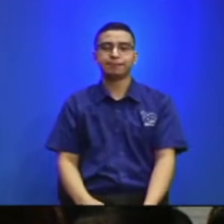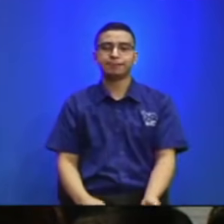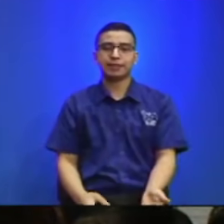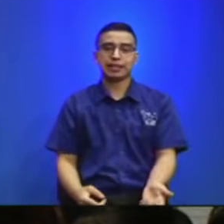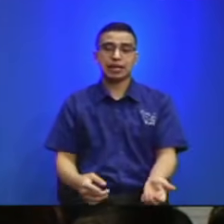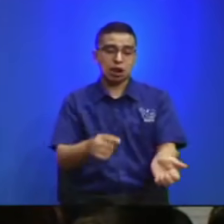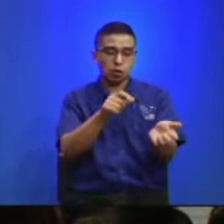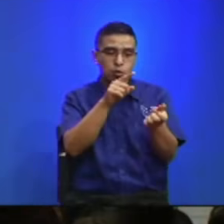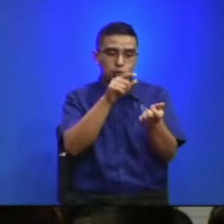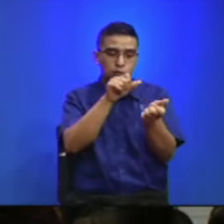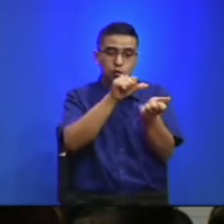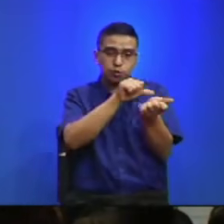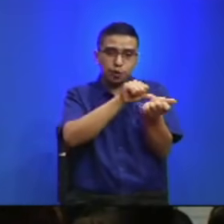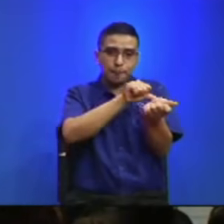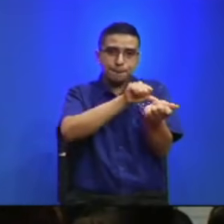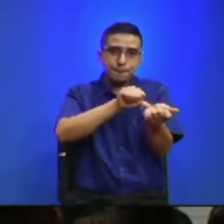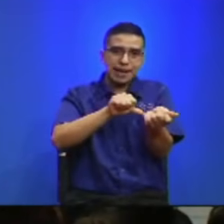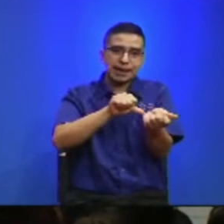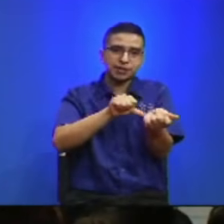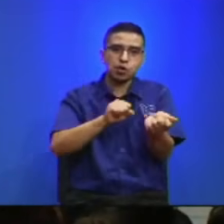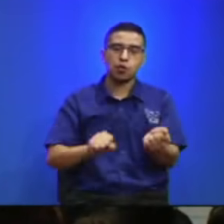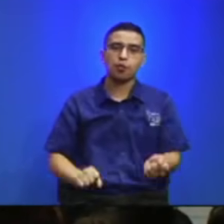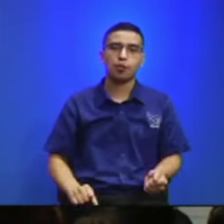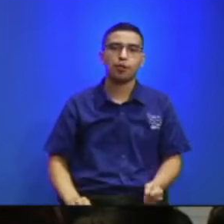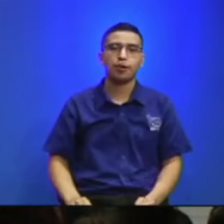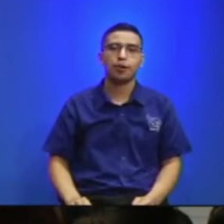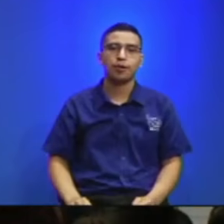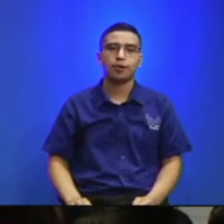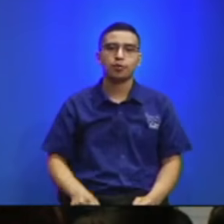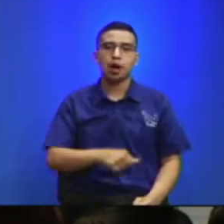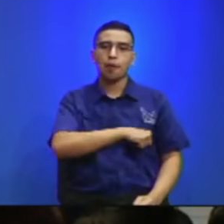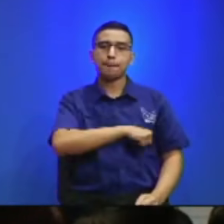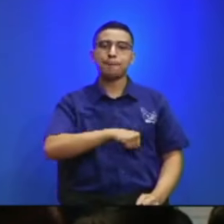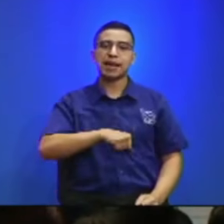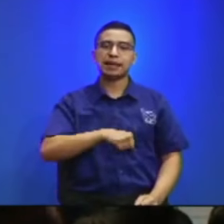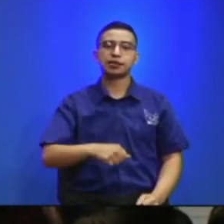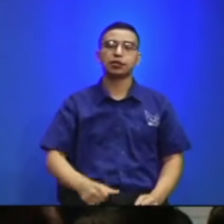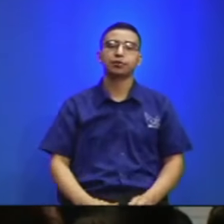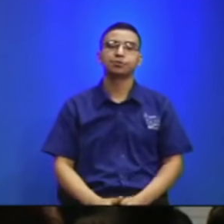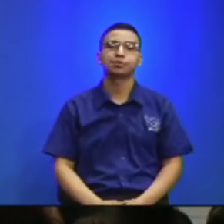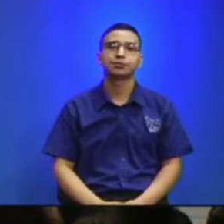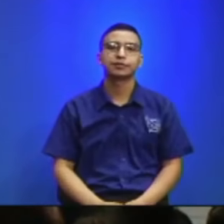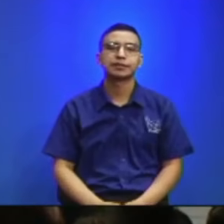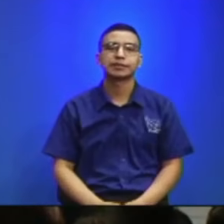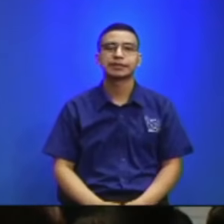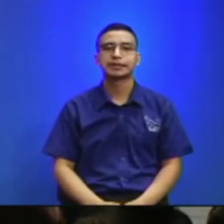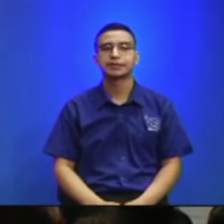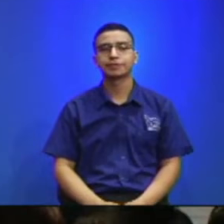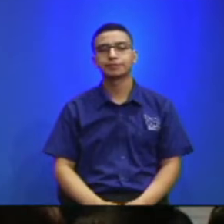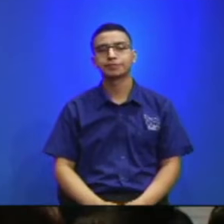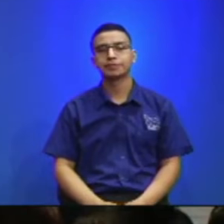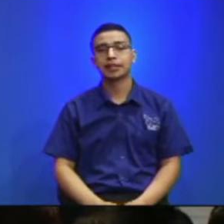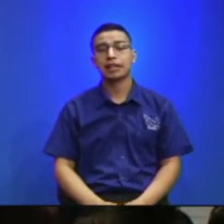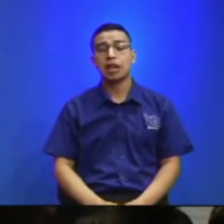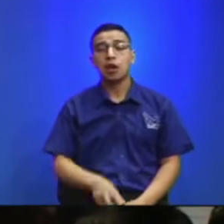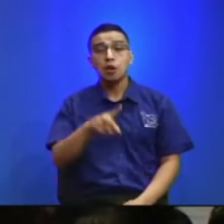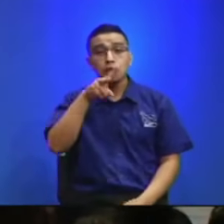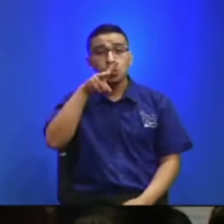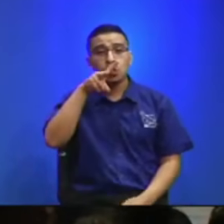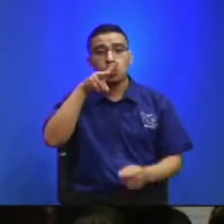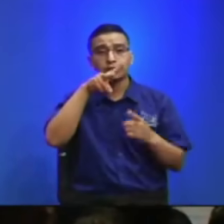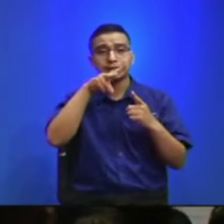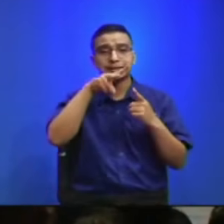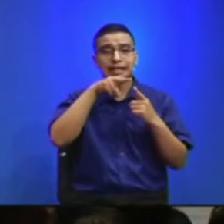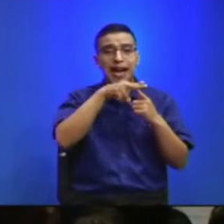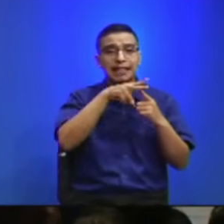solo que en ese momento tendría que ser la palabra que es más penetrante que toda espada de dos filos y empieza a